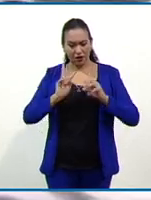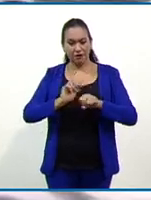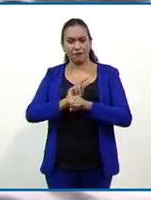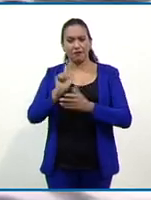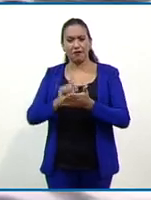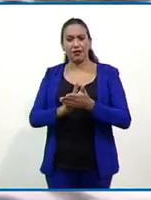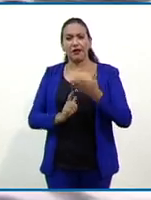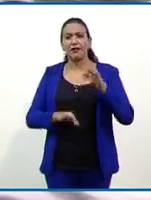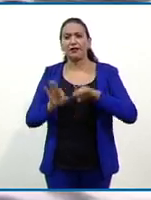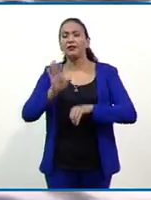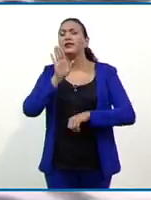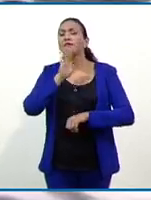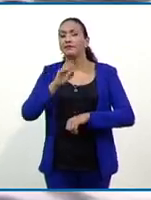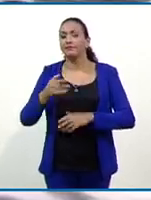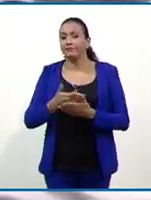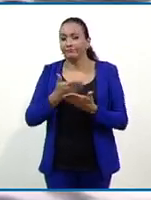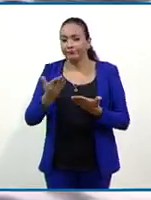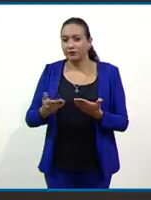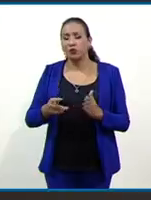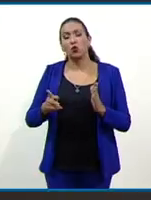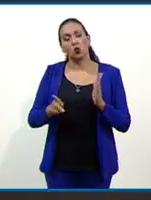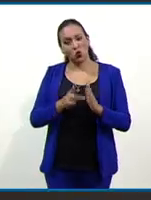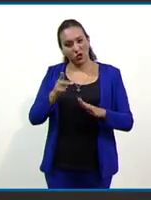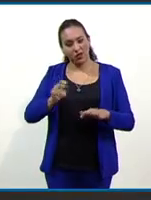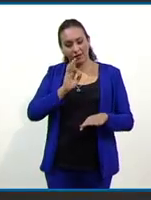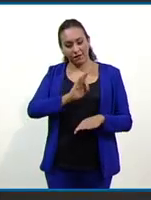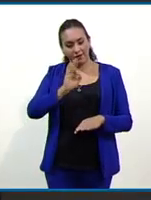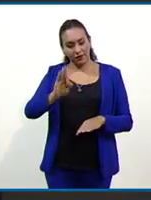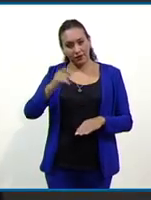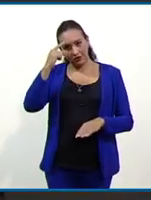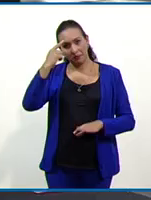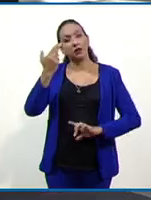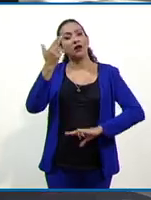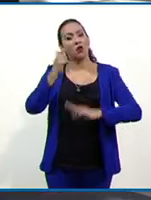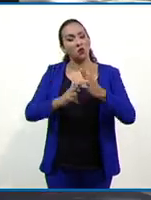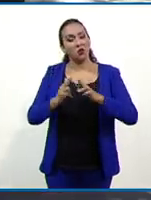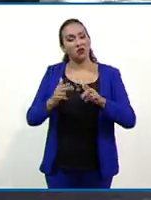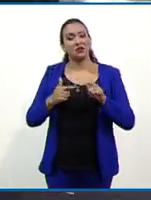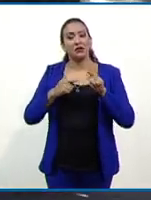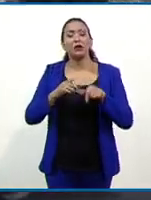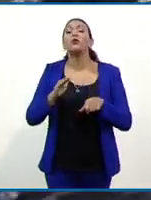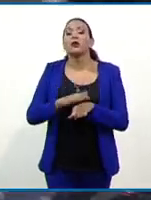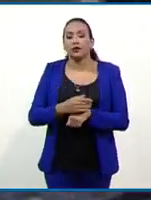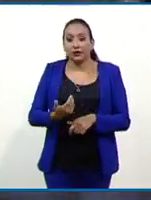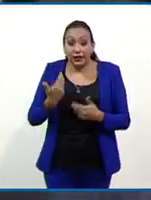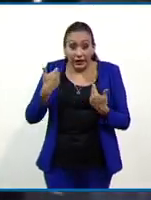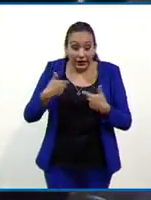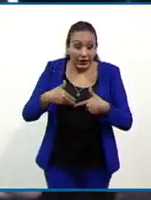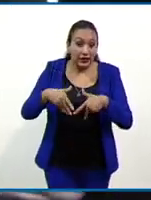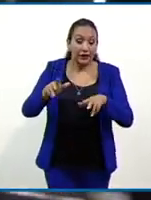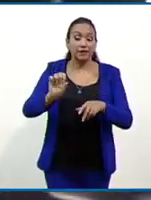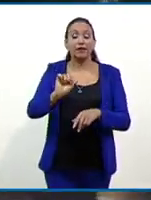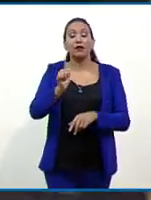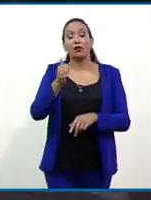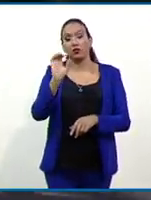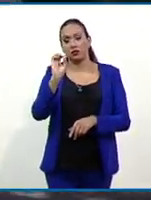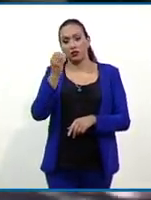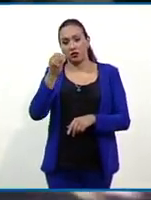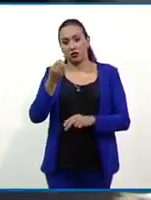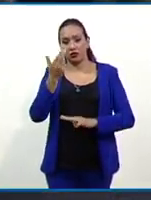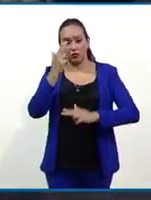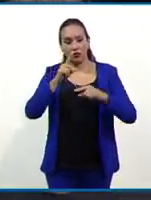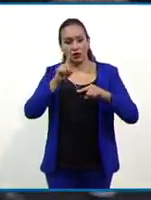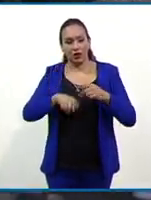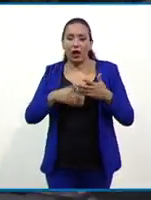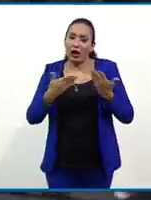Judicatura Federal, evaluarán una nueva fecha para levantar el paro de labores que estaba previsto para este 11 de octubre.